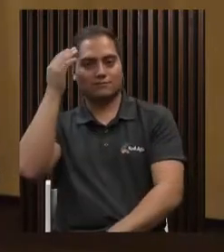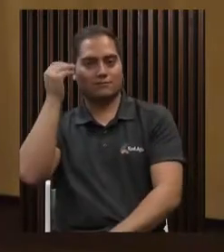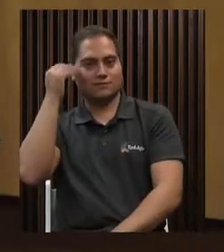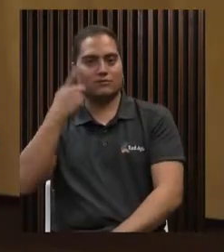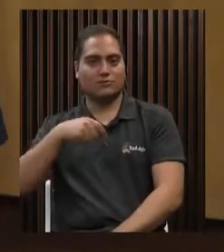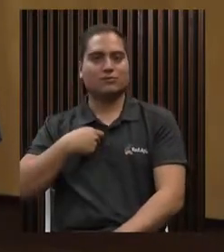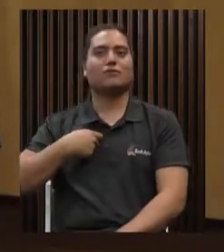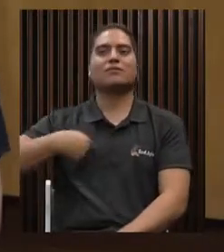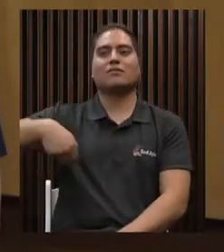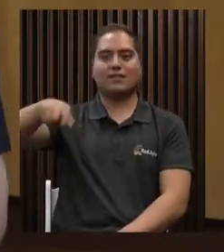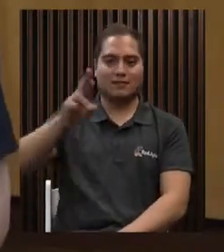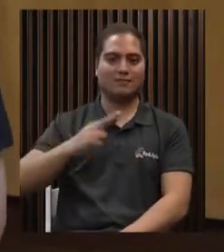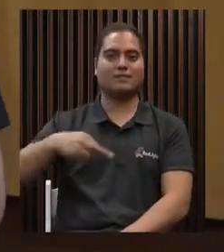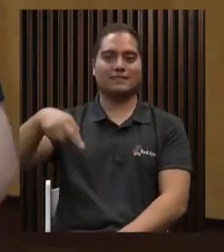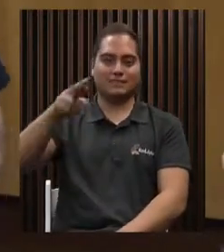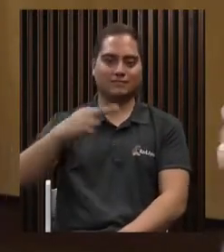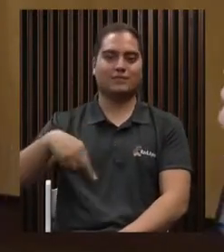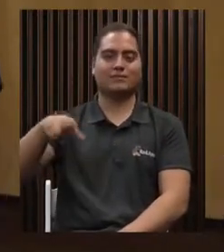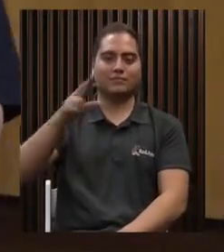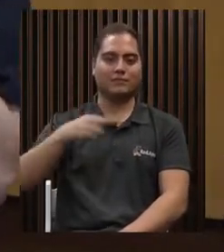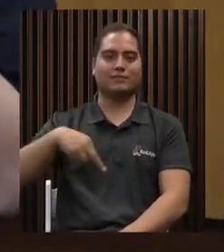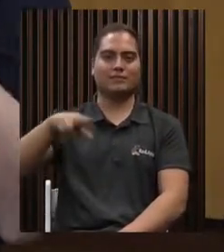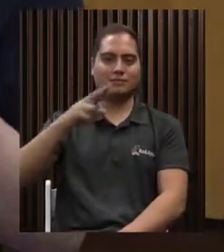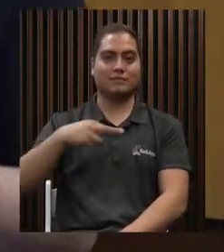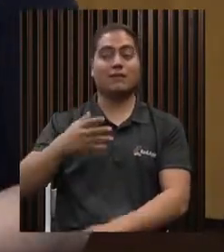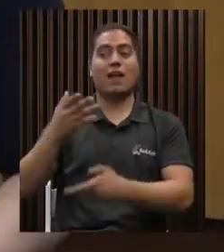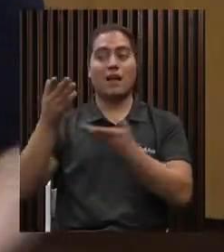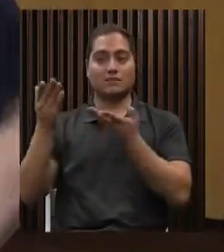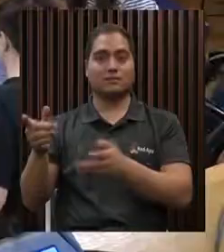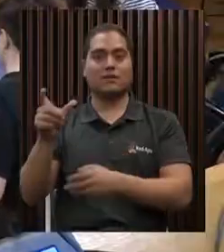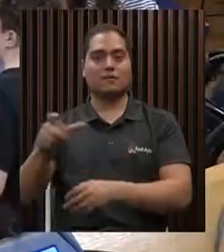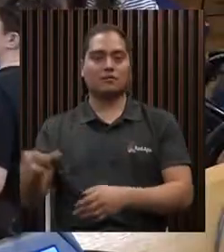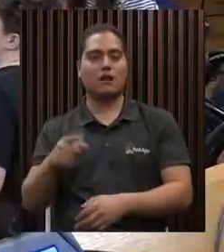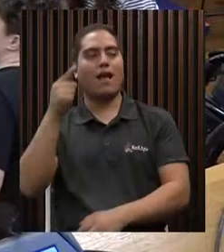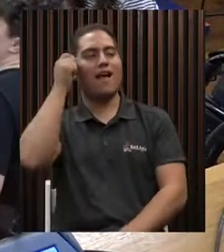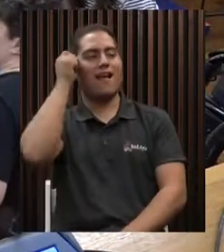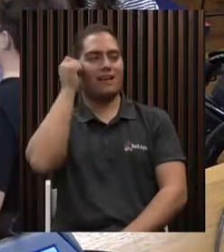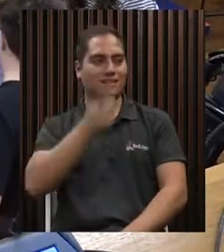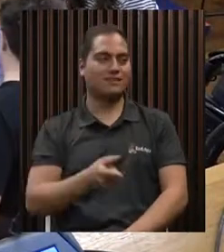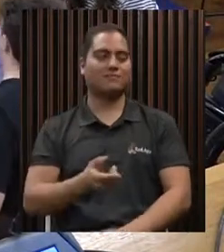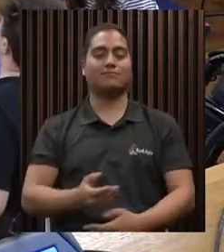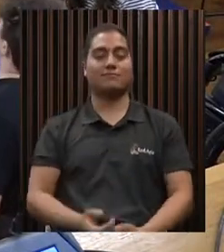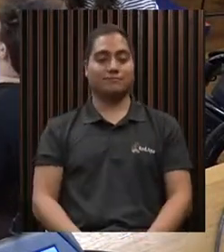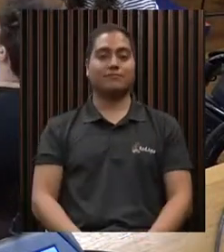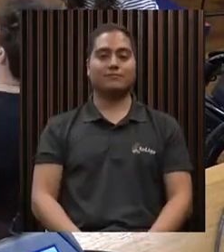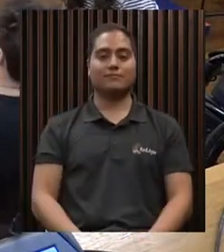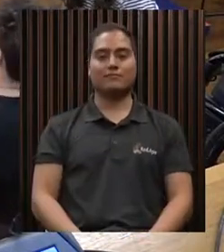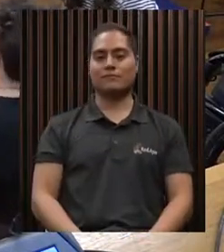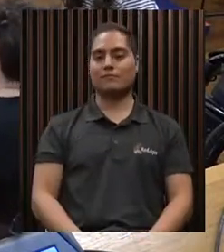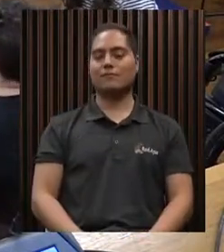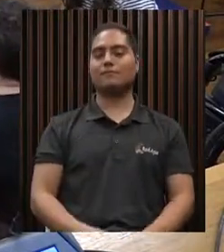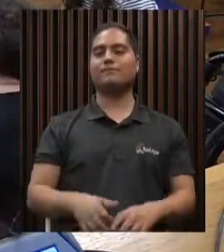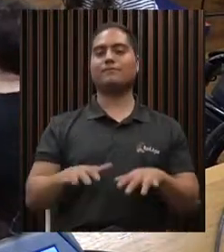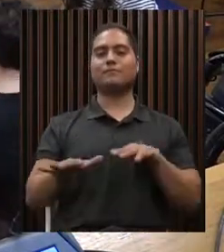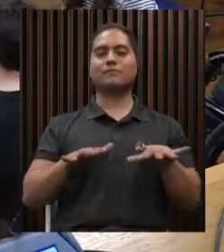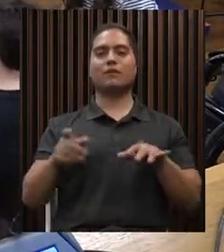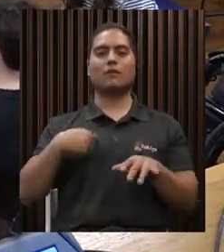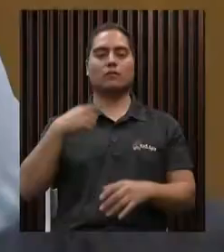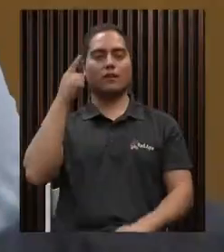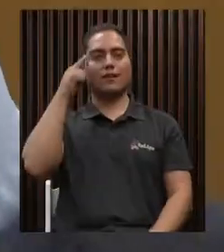que la forma lo entiende y se familiarizan. Así se disemina la información. Una cosa que nos dimos